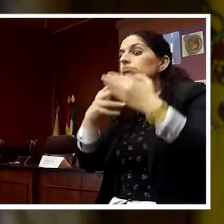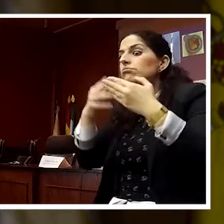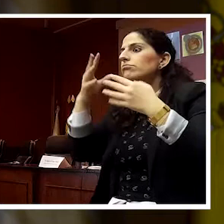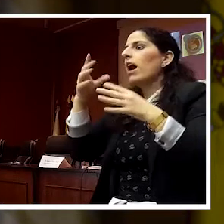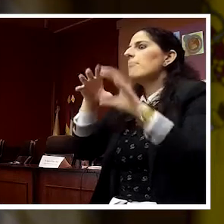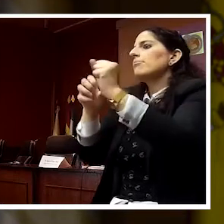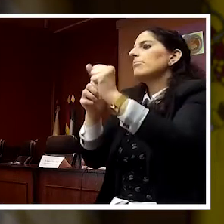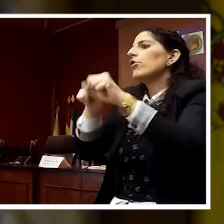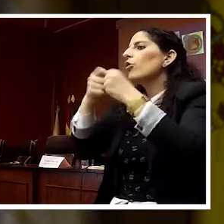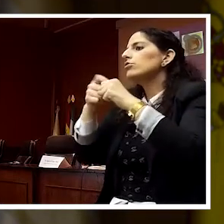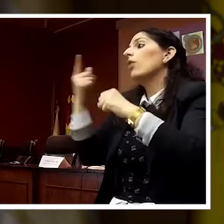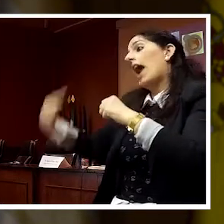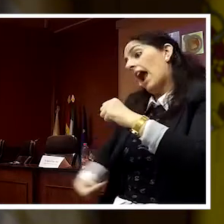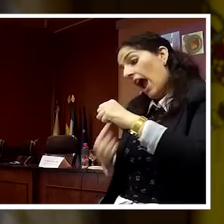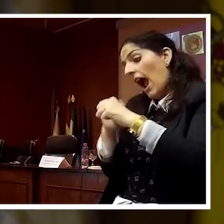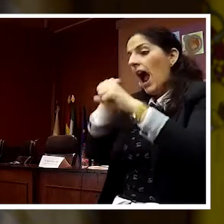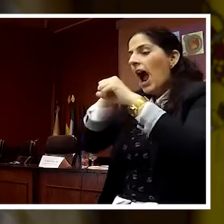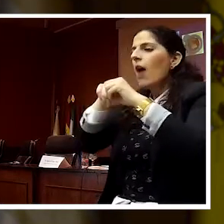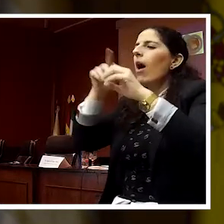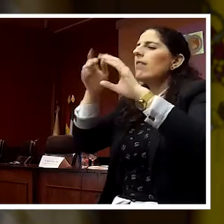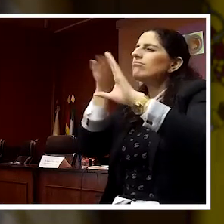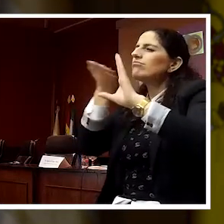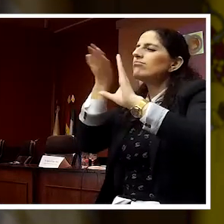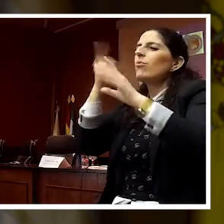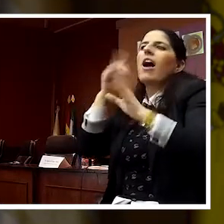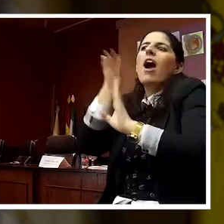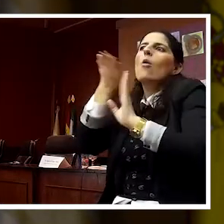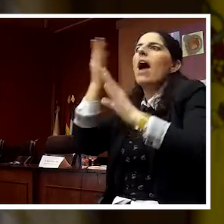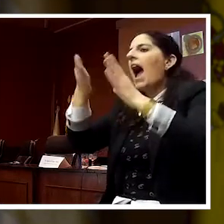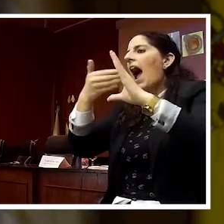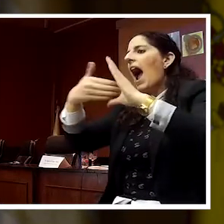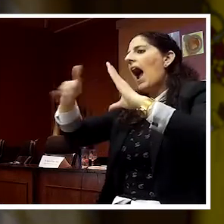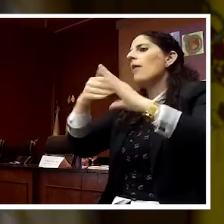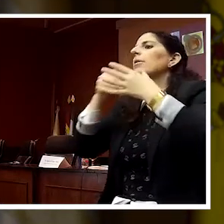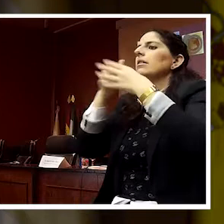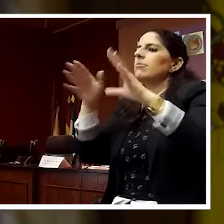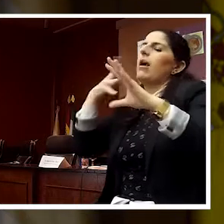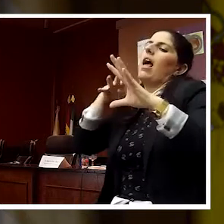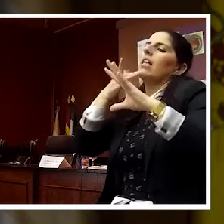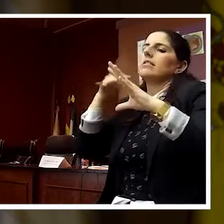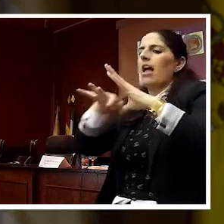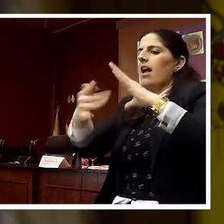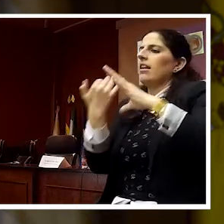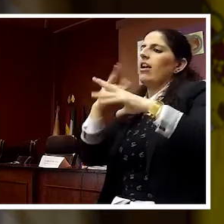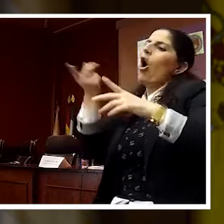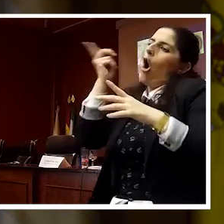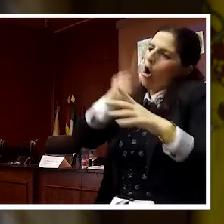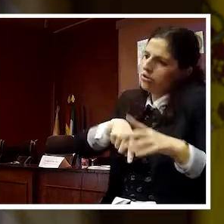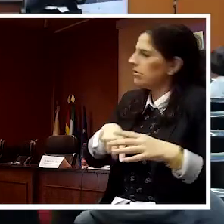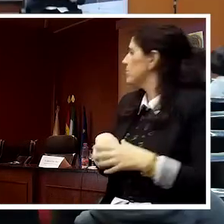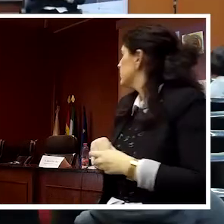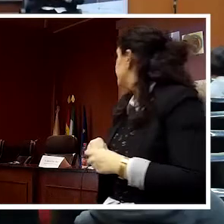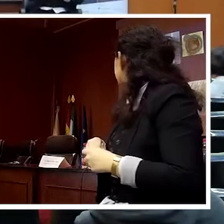retirar el trombo, sacarlo al exterior y en el sitio del aneurisma poner pues un